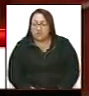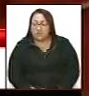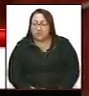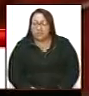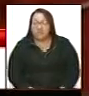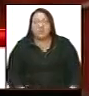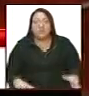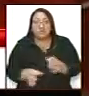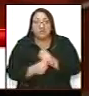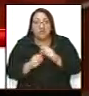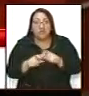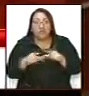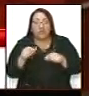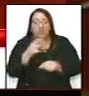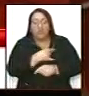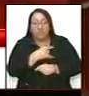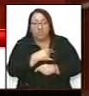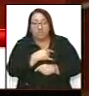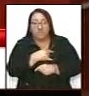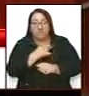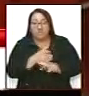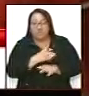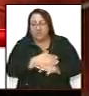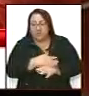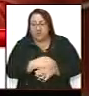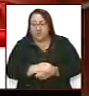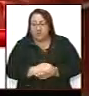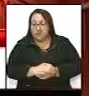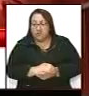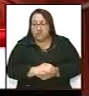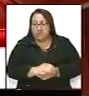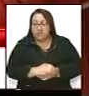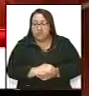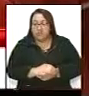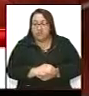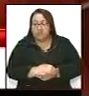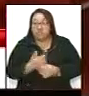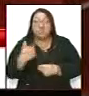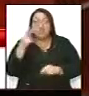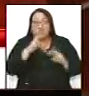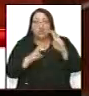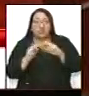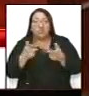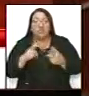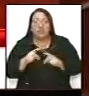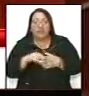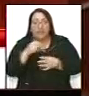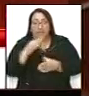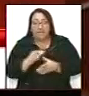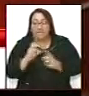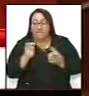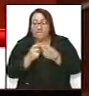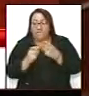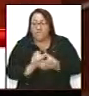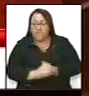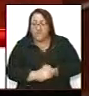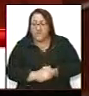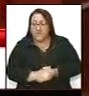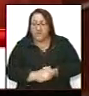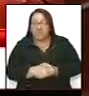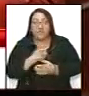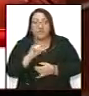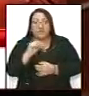toman ya la sede de una universidad preexistente y deberíamos de revisar, ¿no? Cuando el congresista